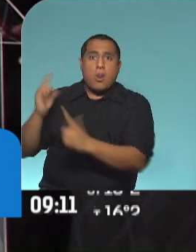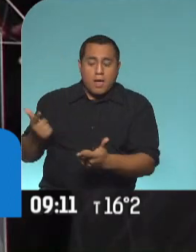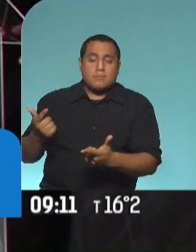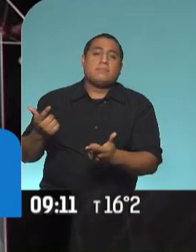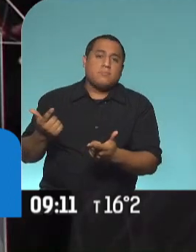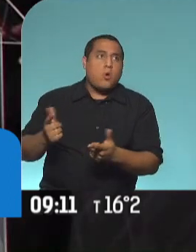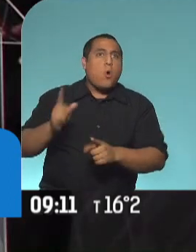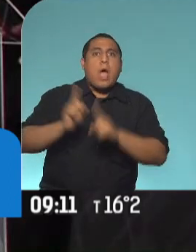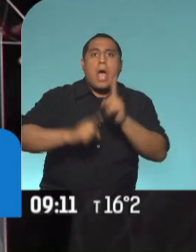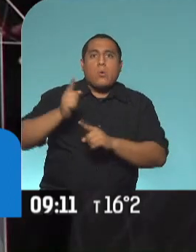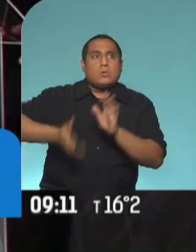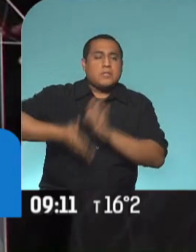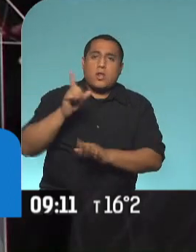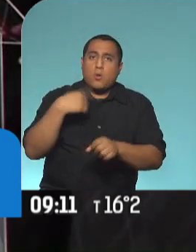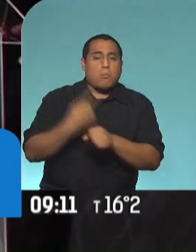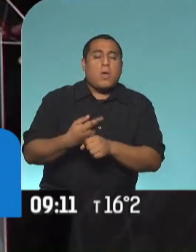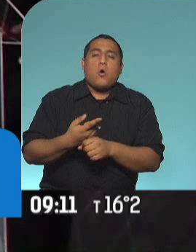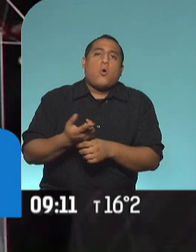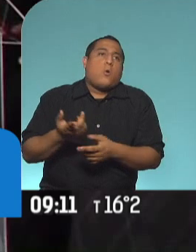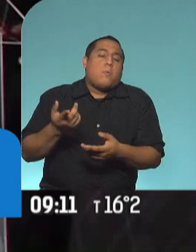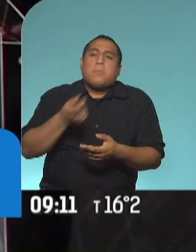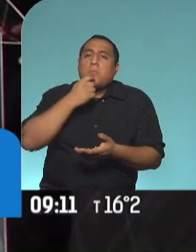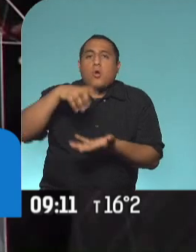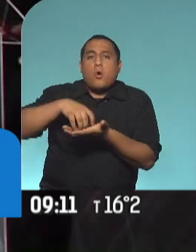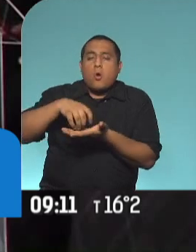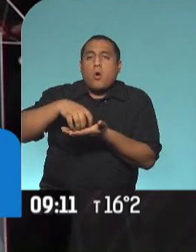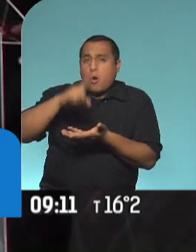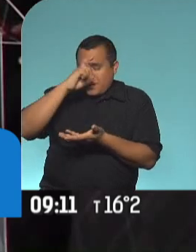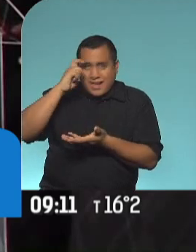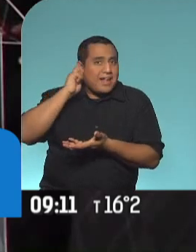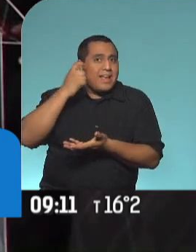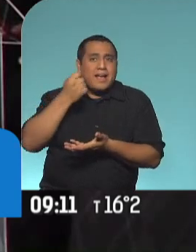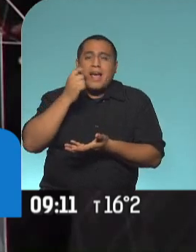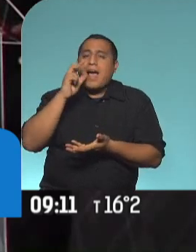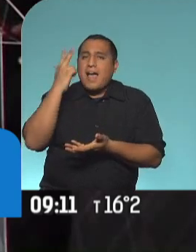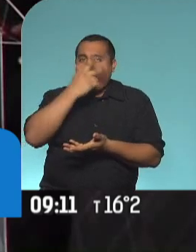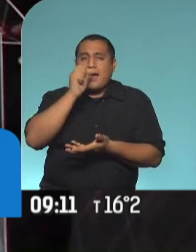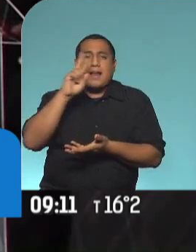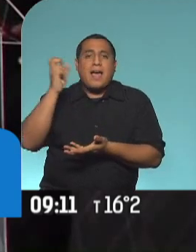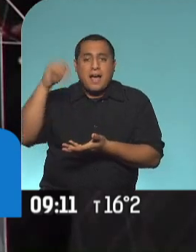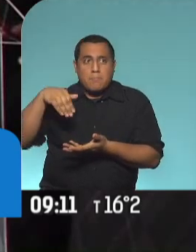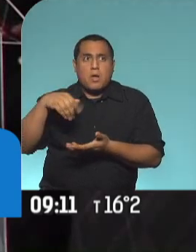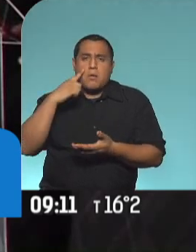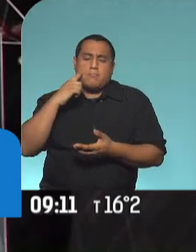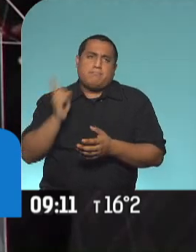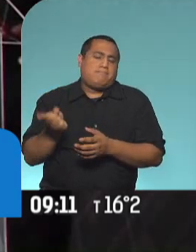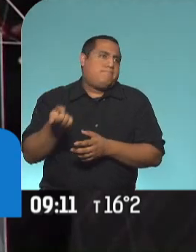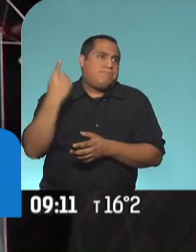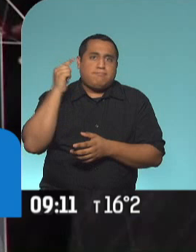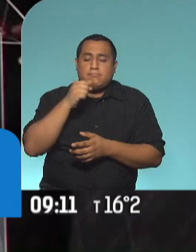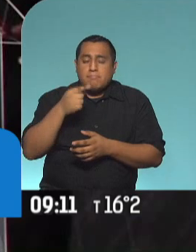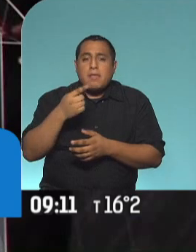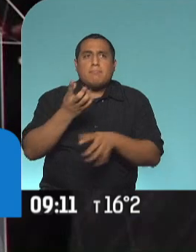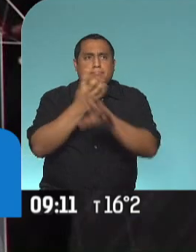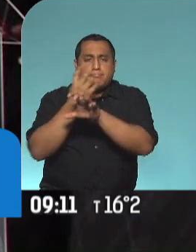tienen restricciones de movilidad. Por ejemplo, el Hospital Garrahan. El Hospital Garrahan es pionero en el uso de la telemedicina entre profesionales